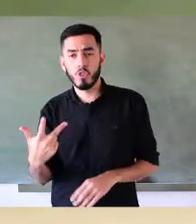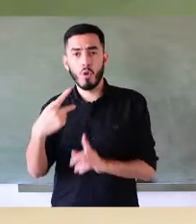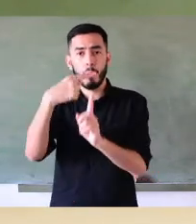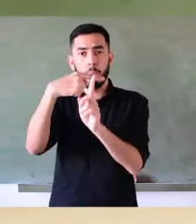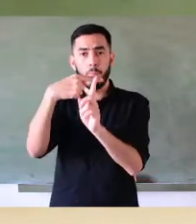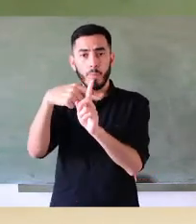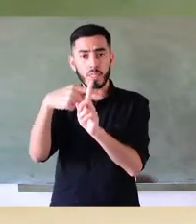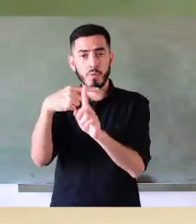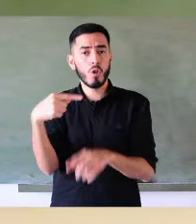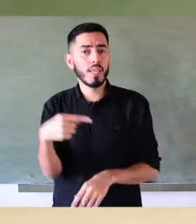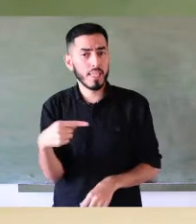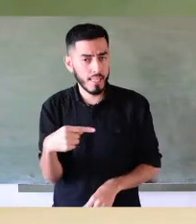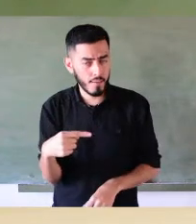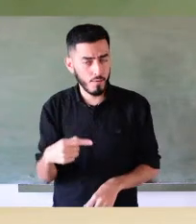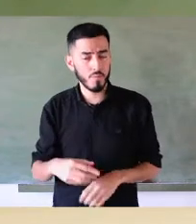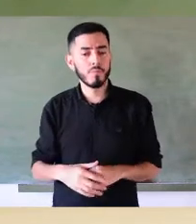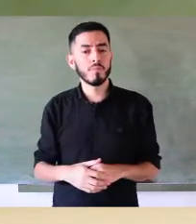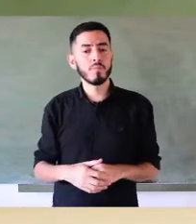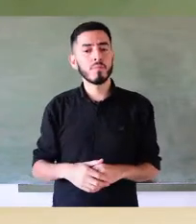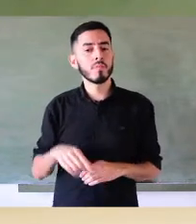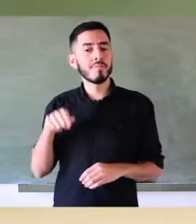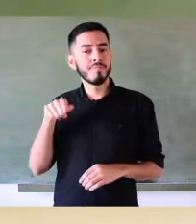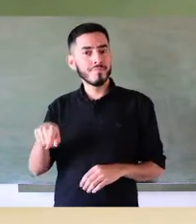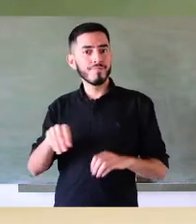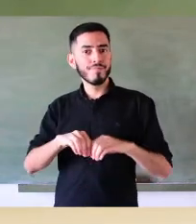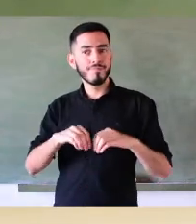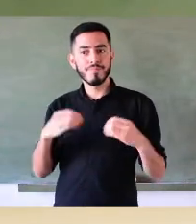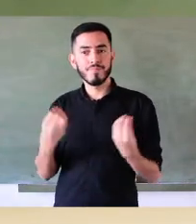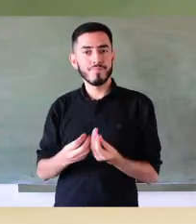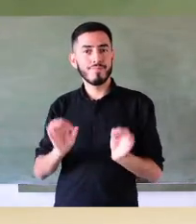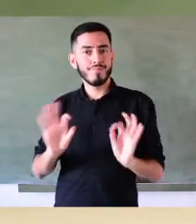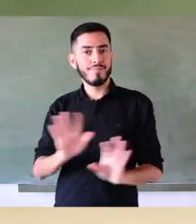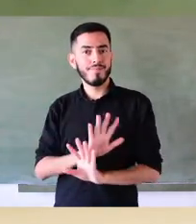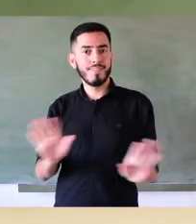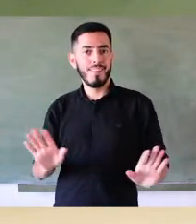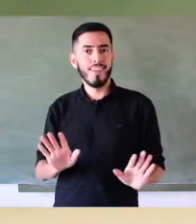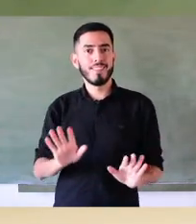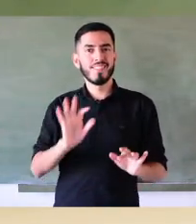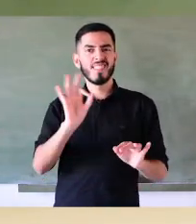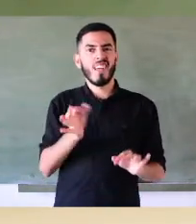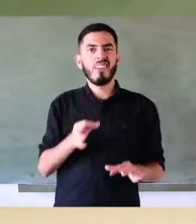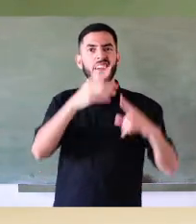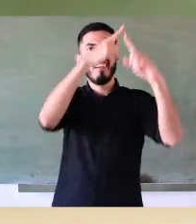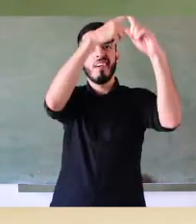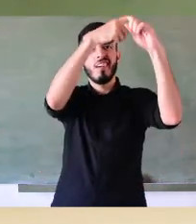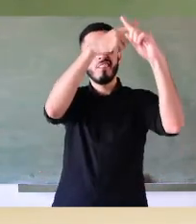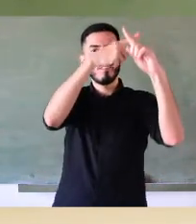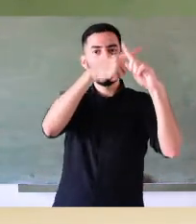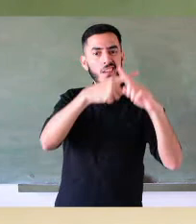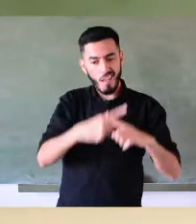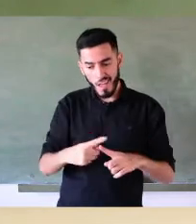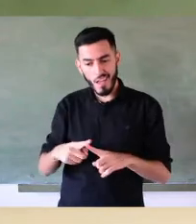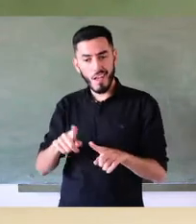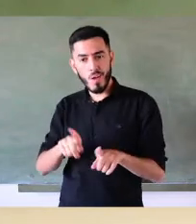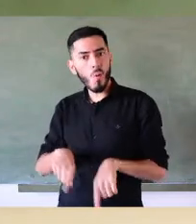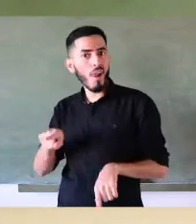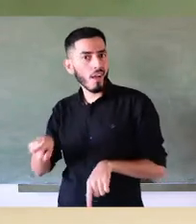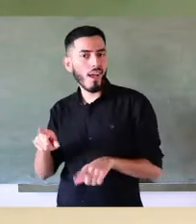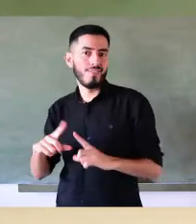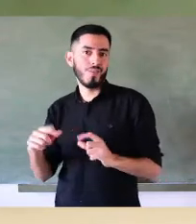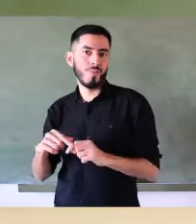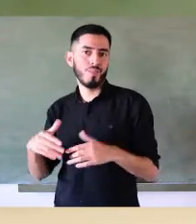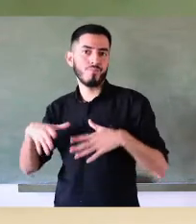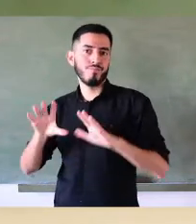Con esto, encontramos el valor de la x, de la incógnita. Muy bien,